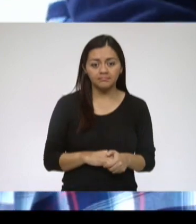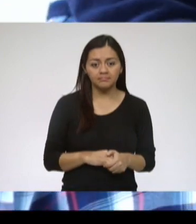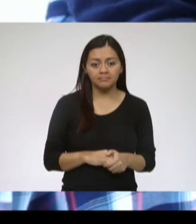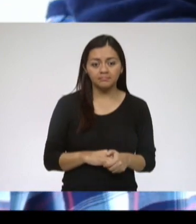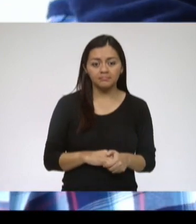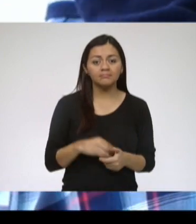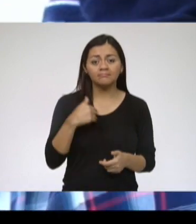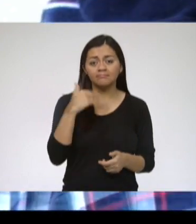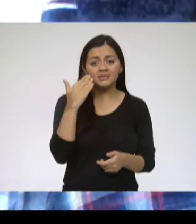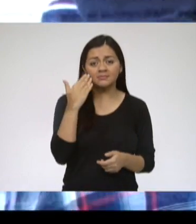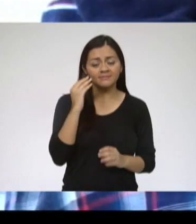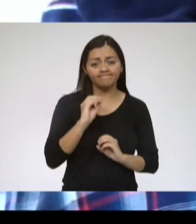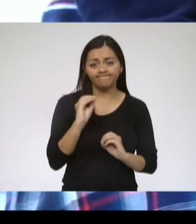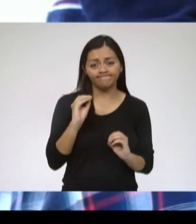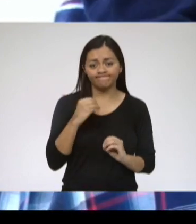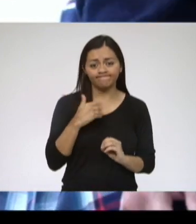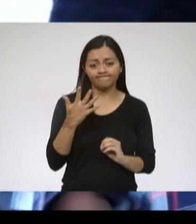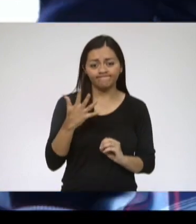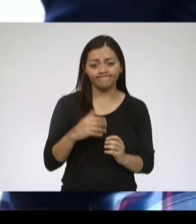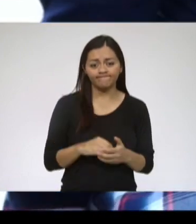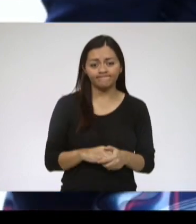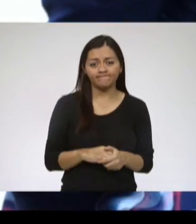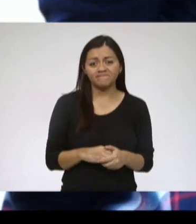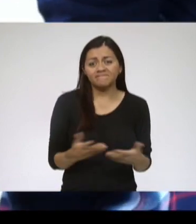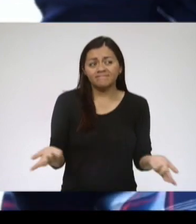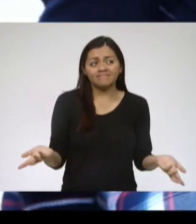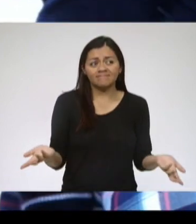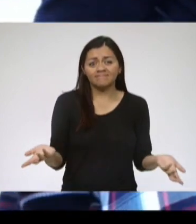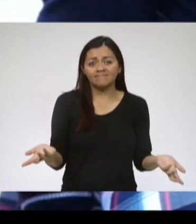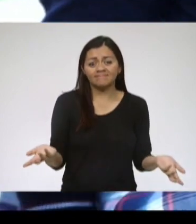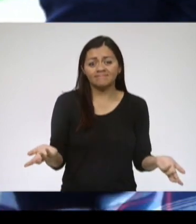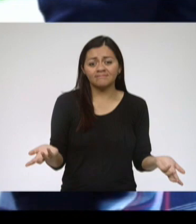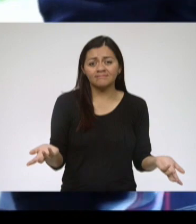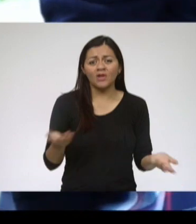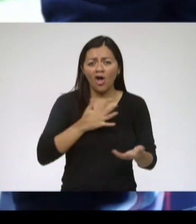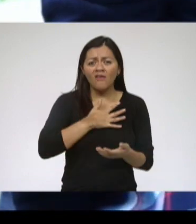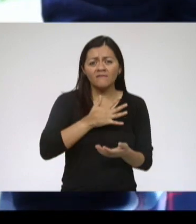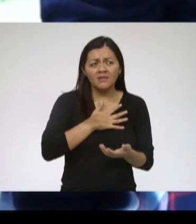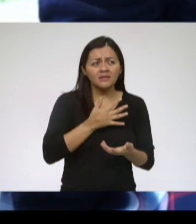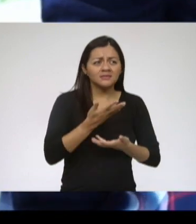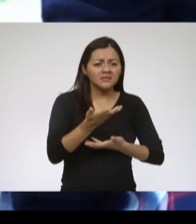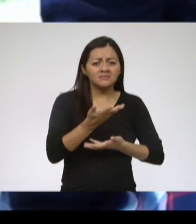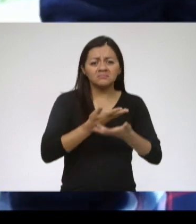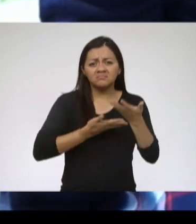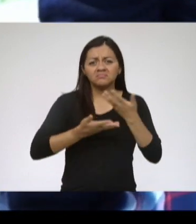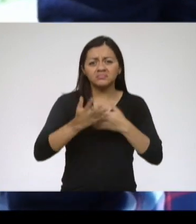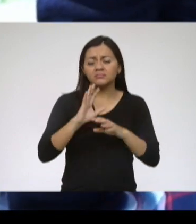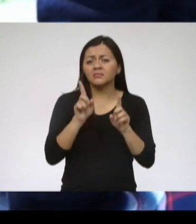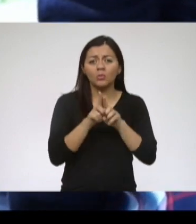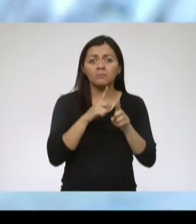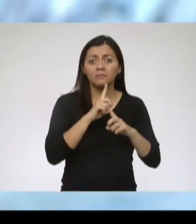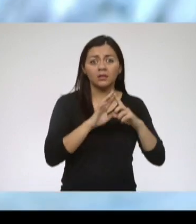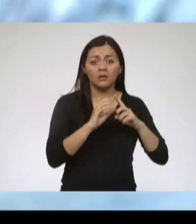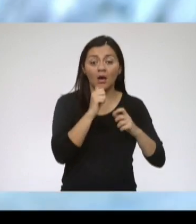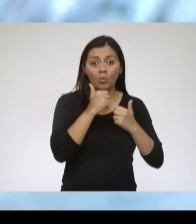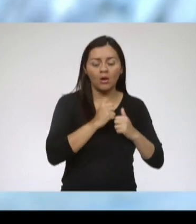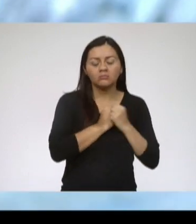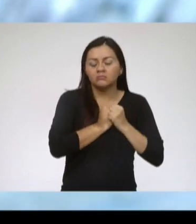Con mi abuela. Bien, o sea, tenemos confianza ya. Es como mi mamá.